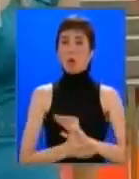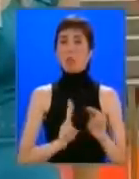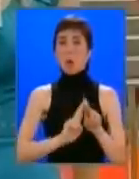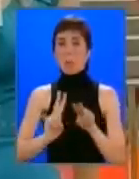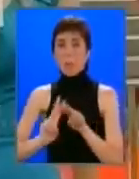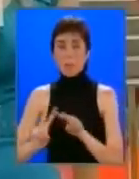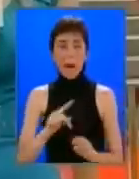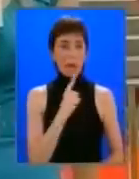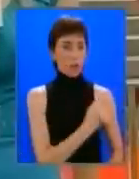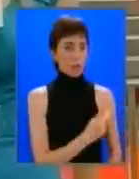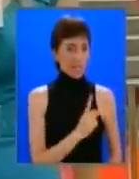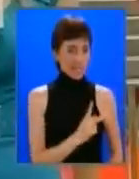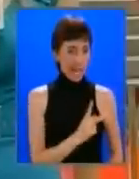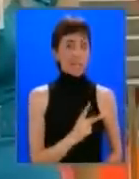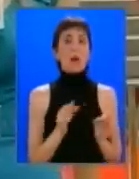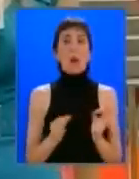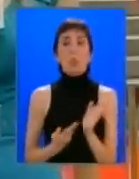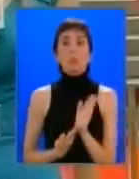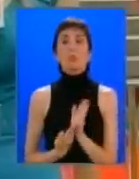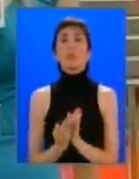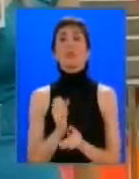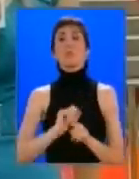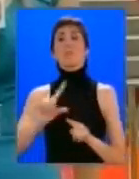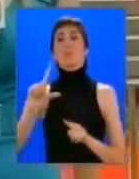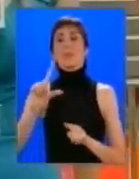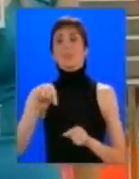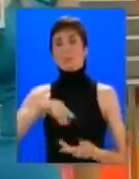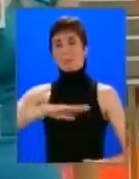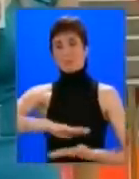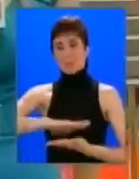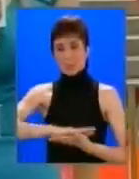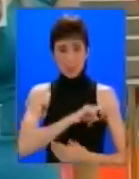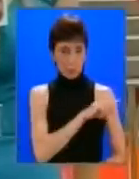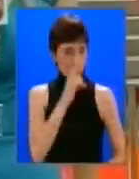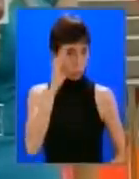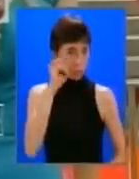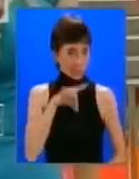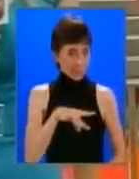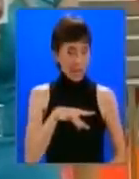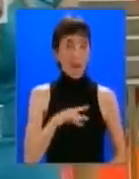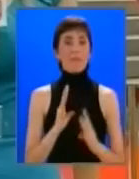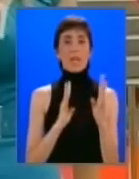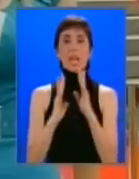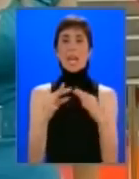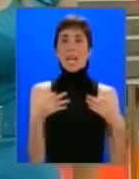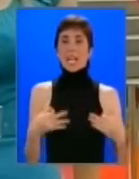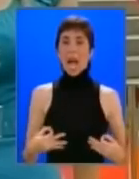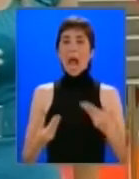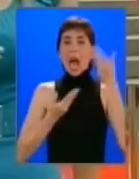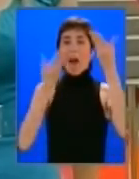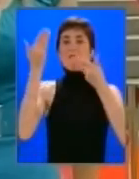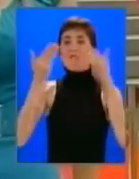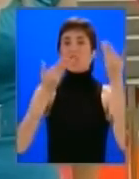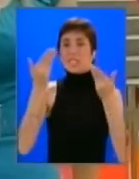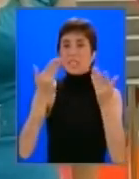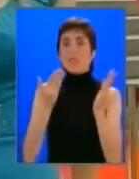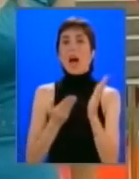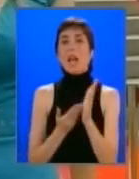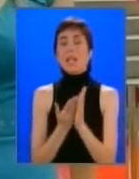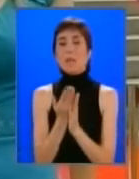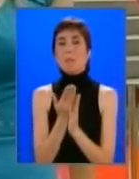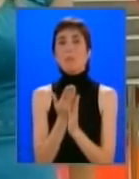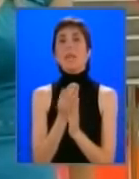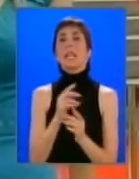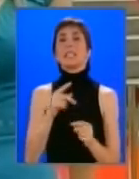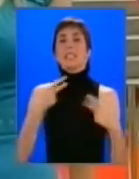preparado, Karina, justamente para que comience esta fiesta. Tú sabes que con la gala festivalera comienza a